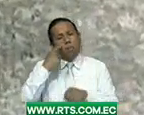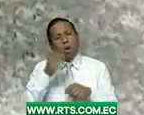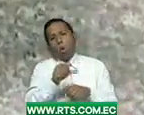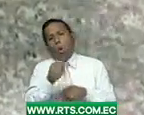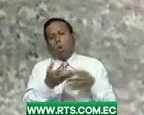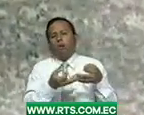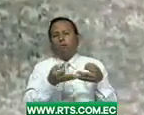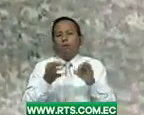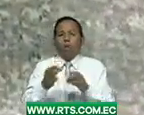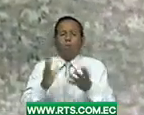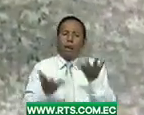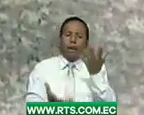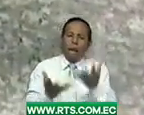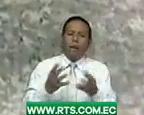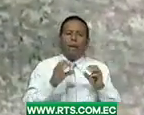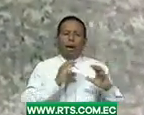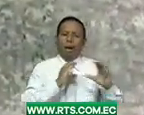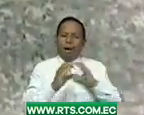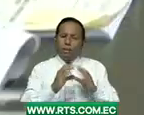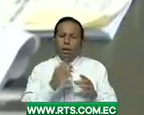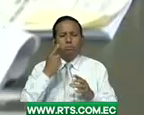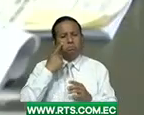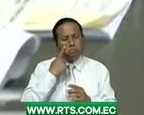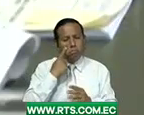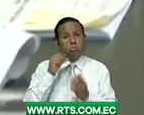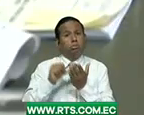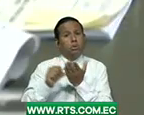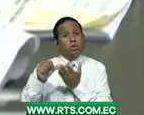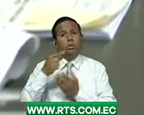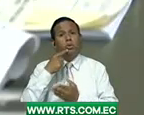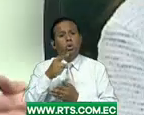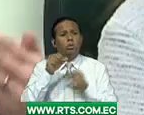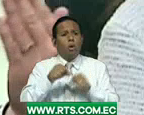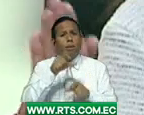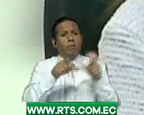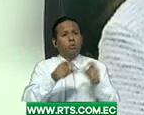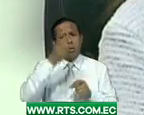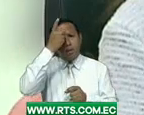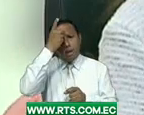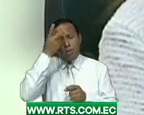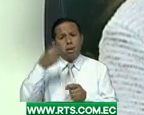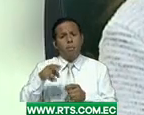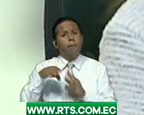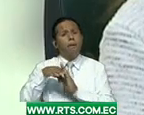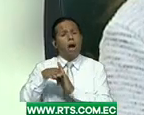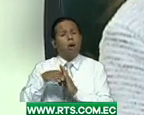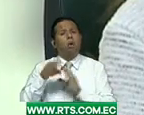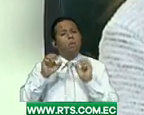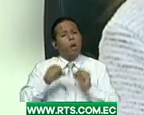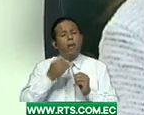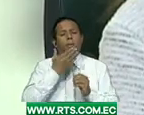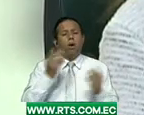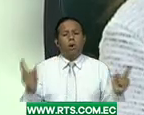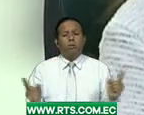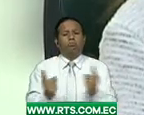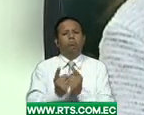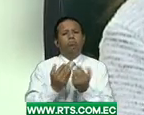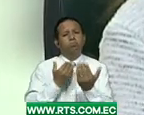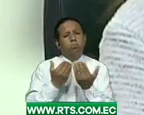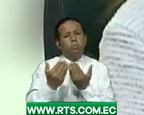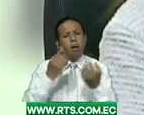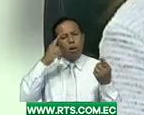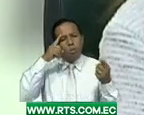impagas. Eso explicó el ministro, es beneficioso tanto para deudores como para la banca pública. Desde el manejo de la economía y las finanzas